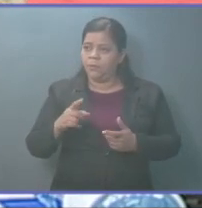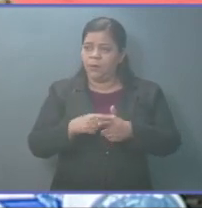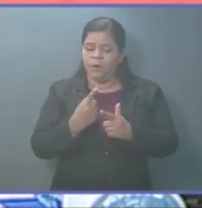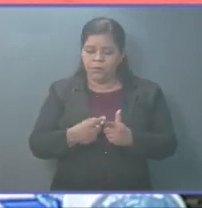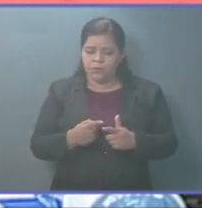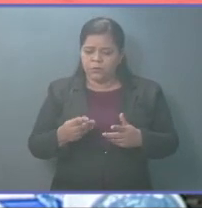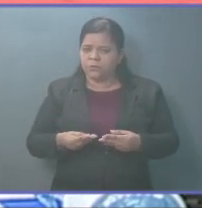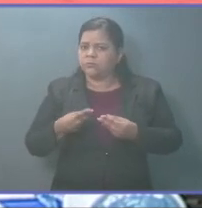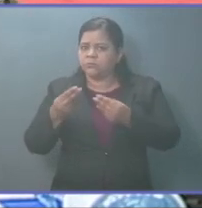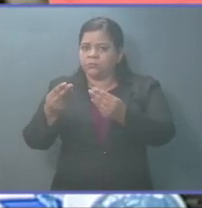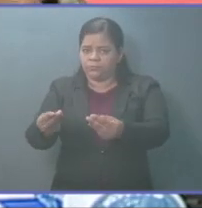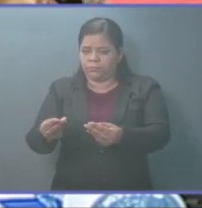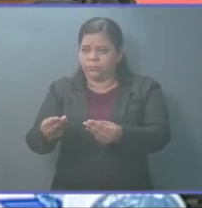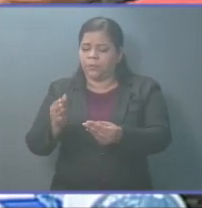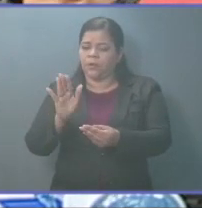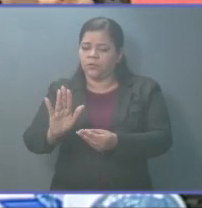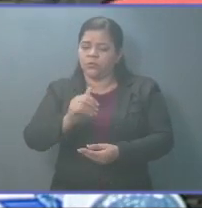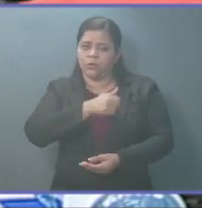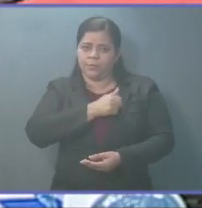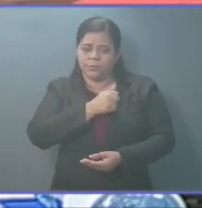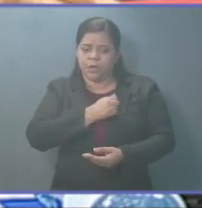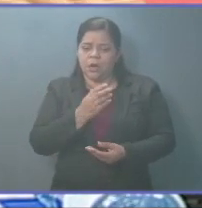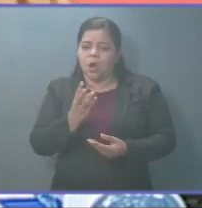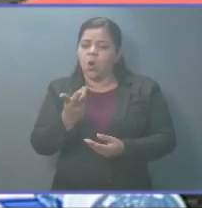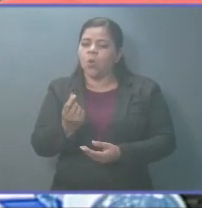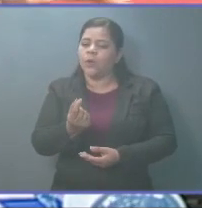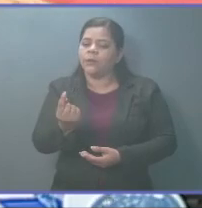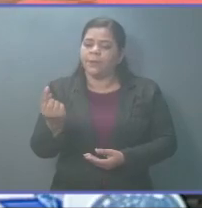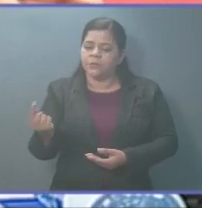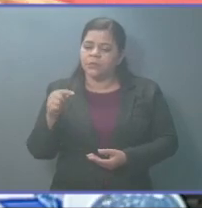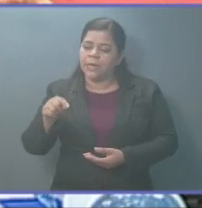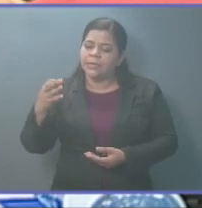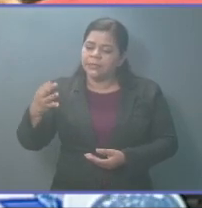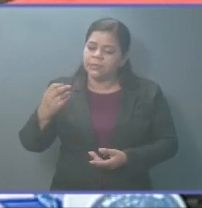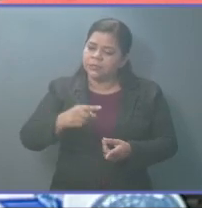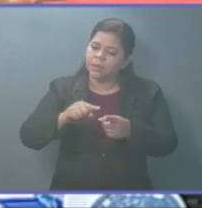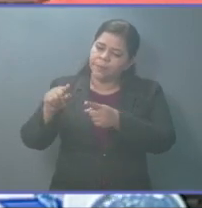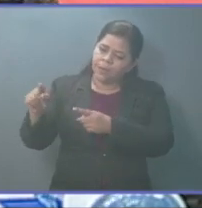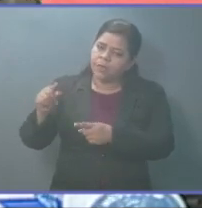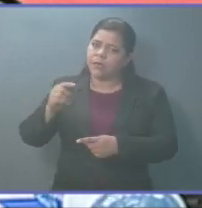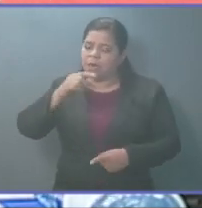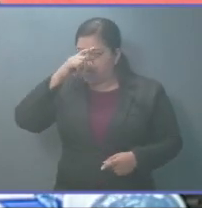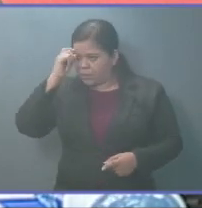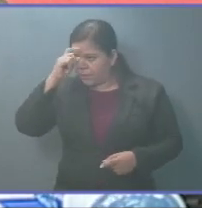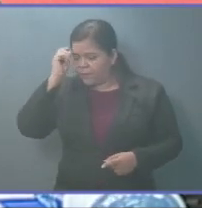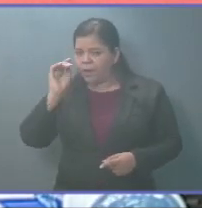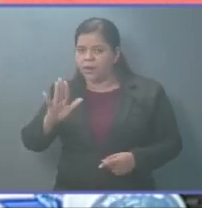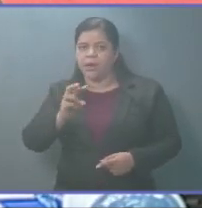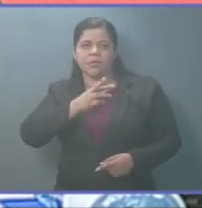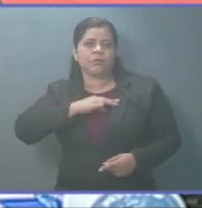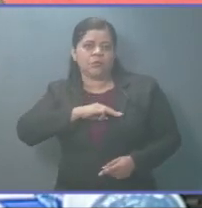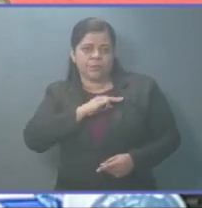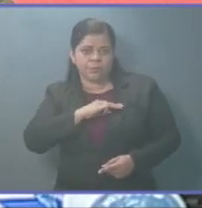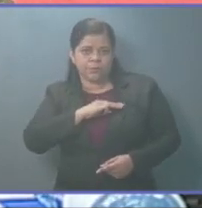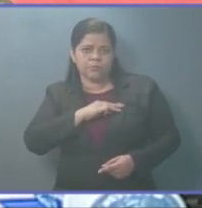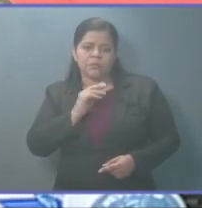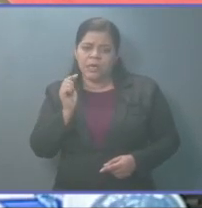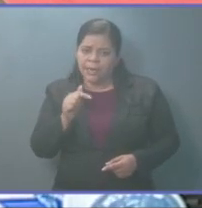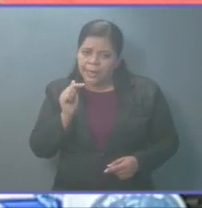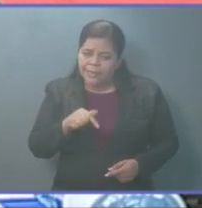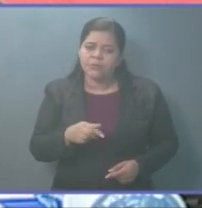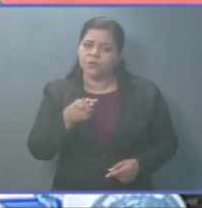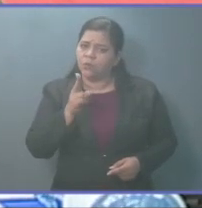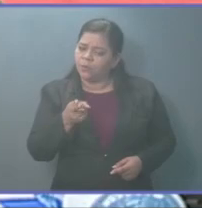le asignan las fuerzas que necesita para cumplir en su momento una misión. Y eso es lo que se